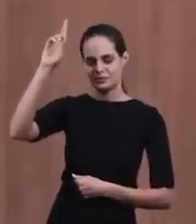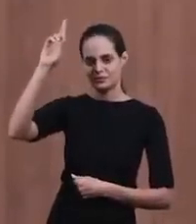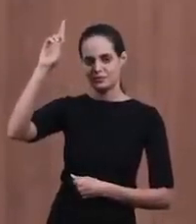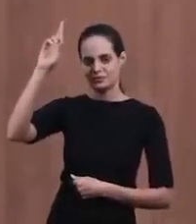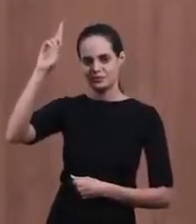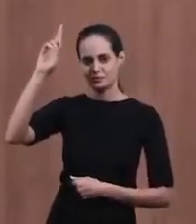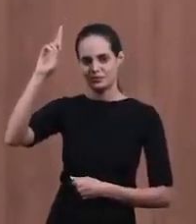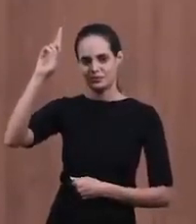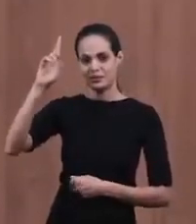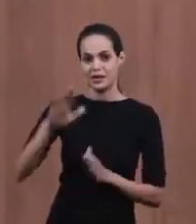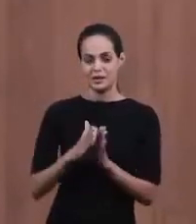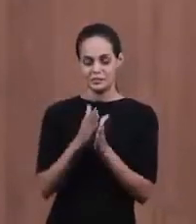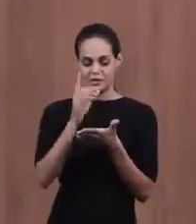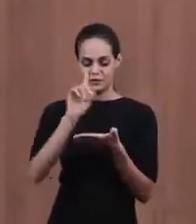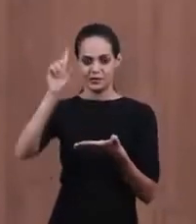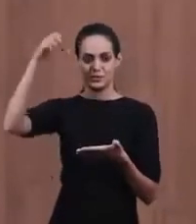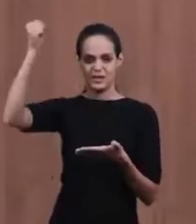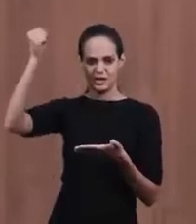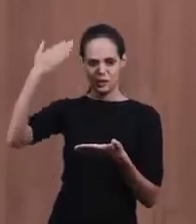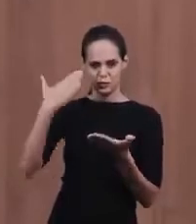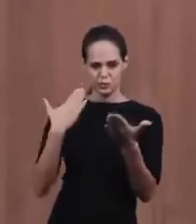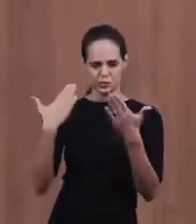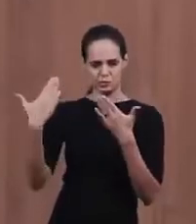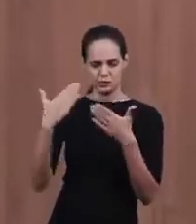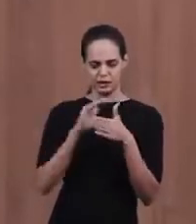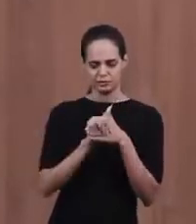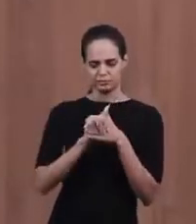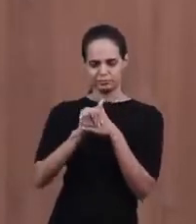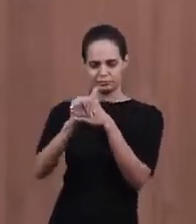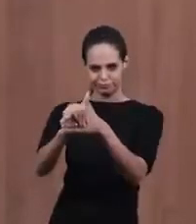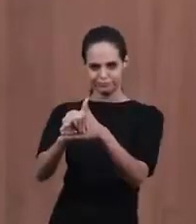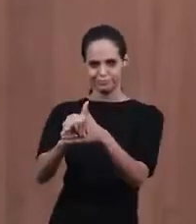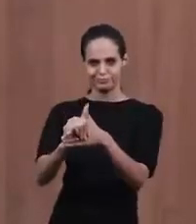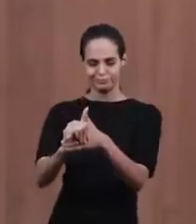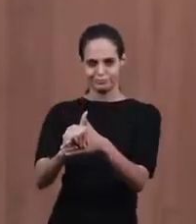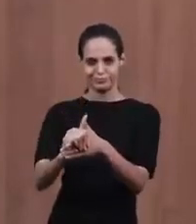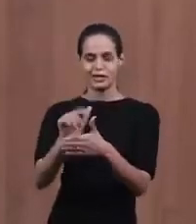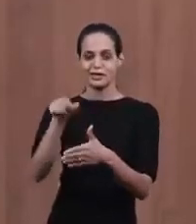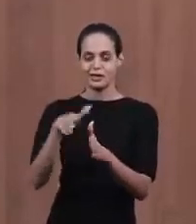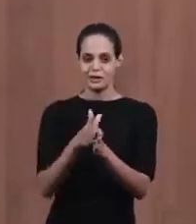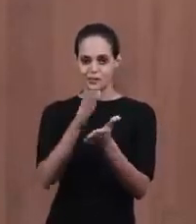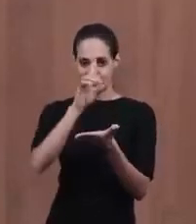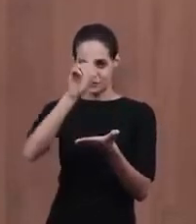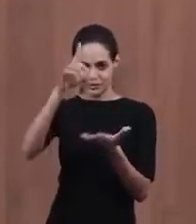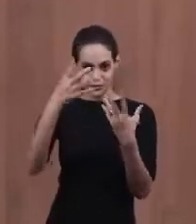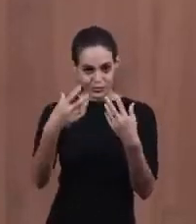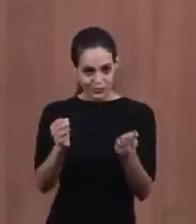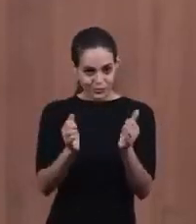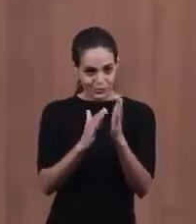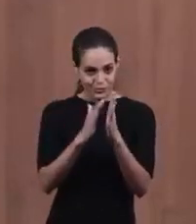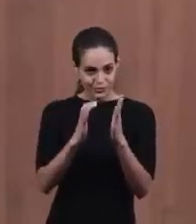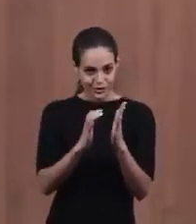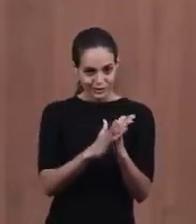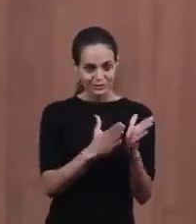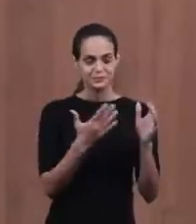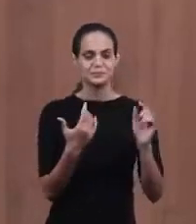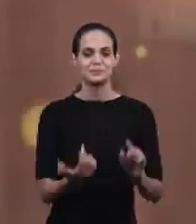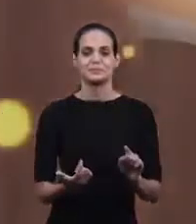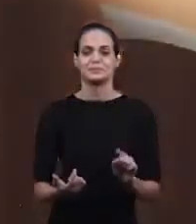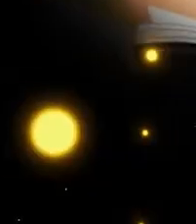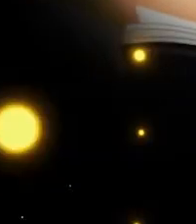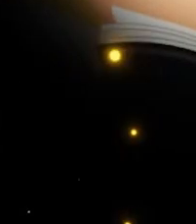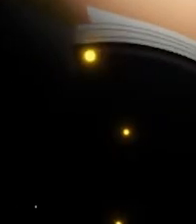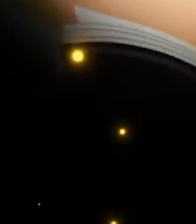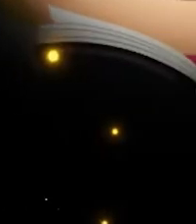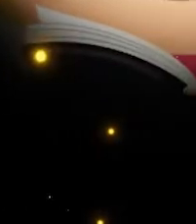que habla, lámpara para mis pies, habla de la palabra de Dios. Vamos a cantar este